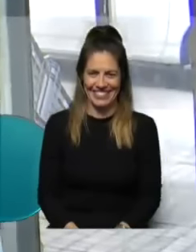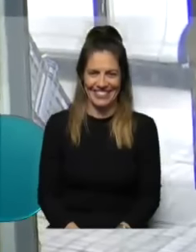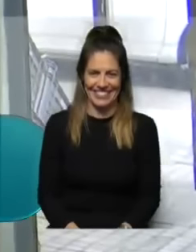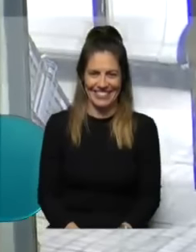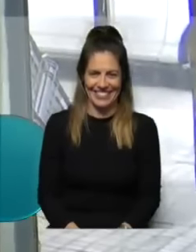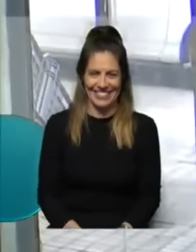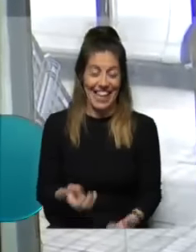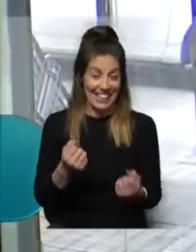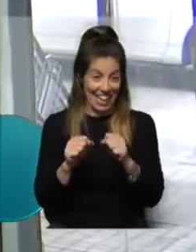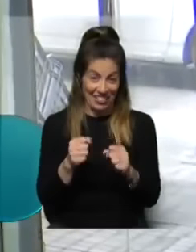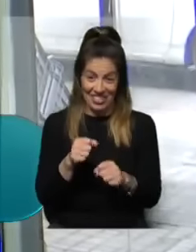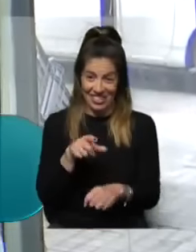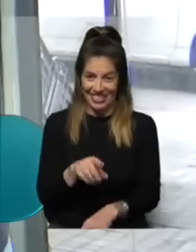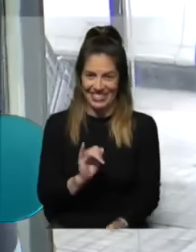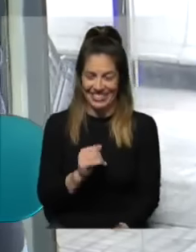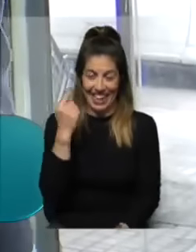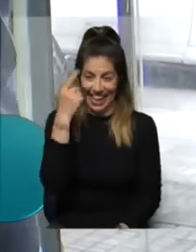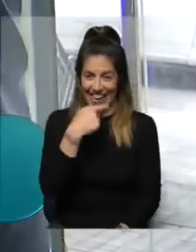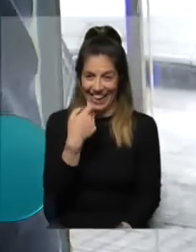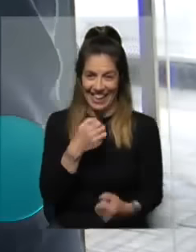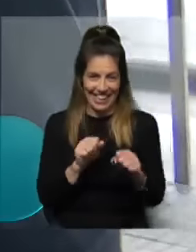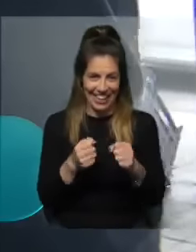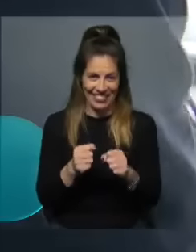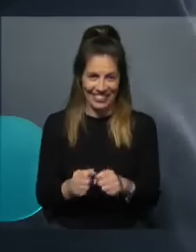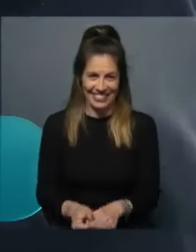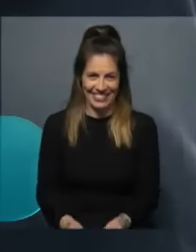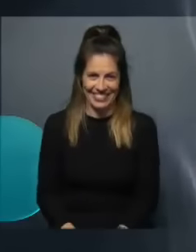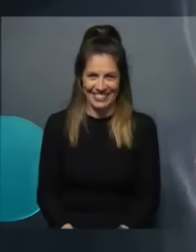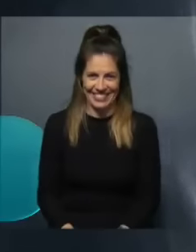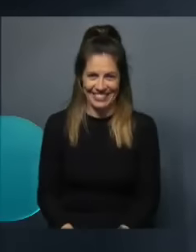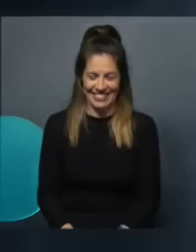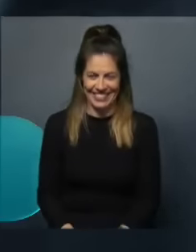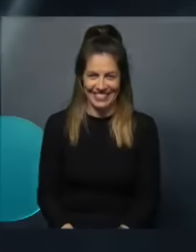sí. Porque no quiere que me toque. 32 años que estoy más o